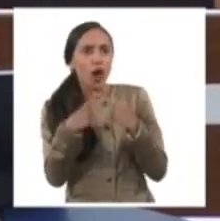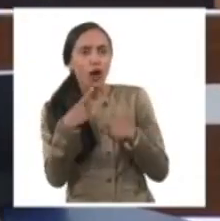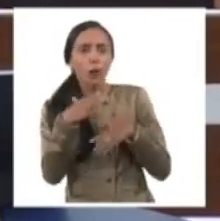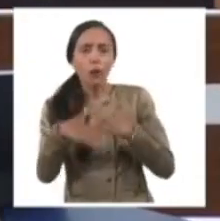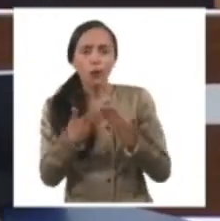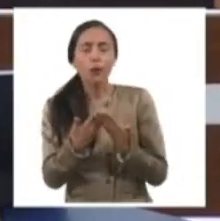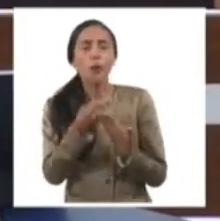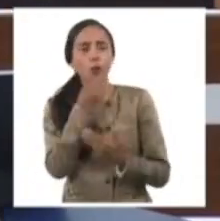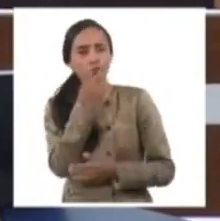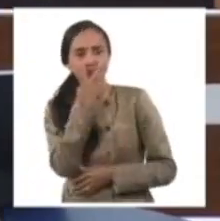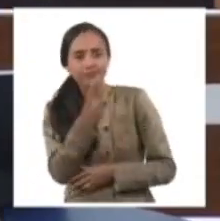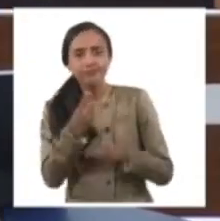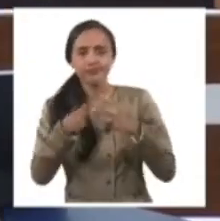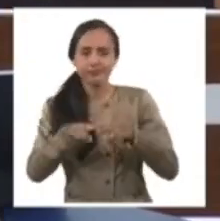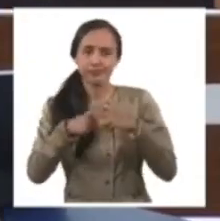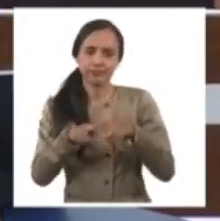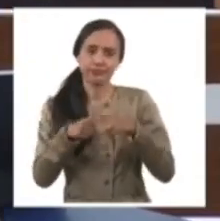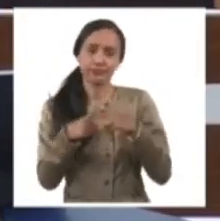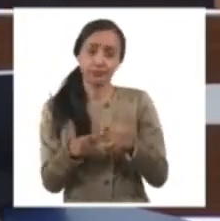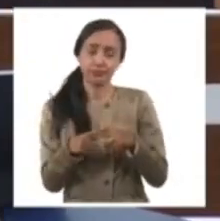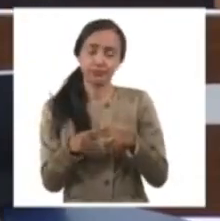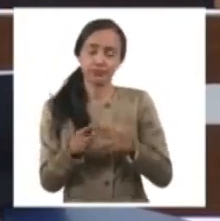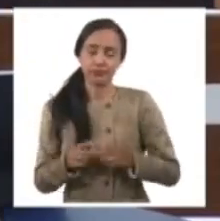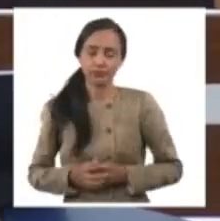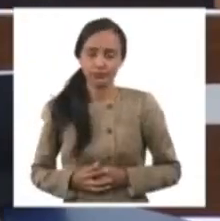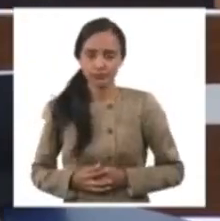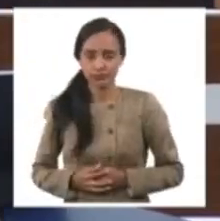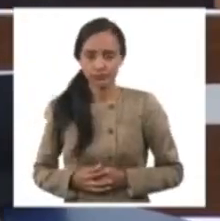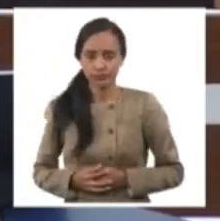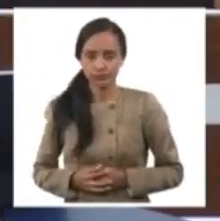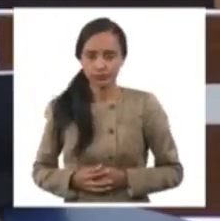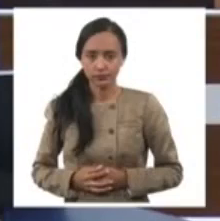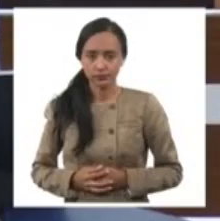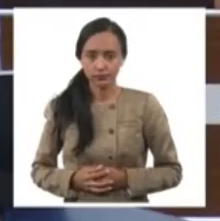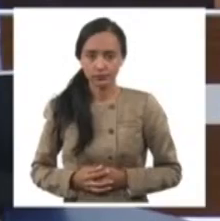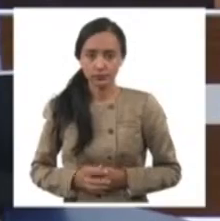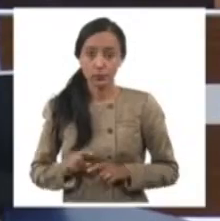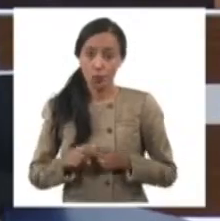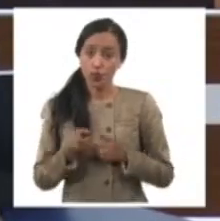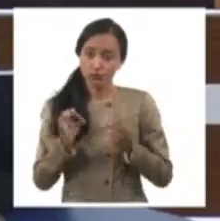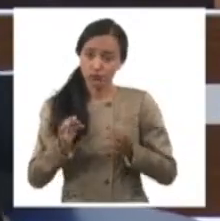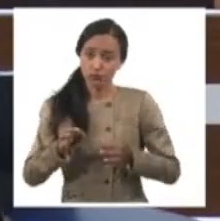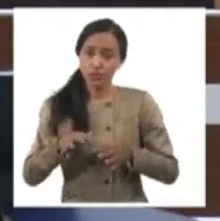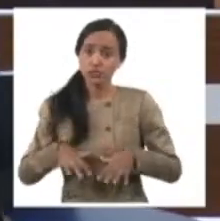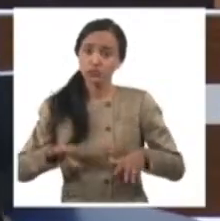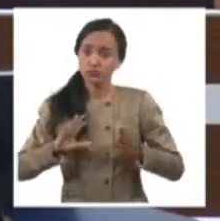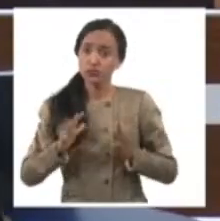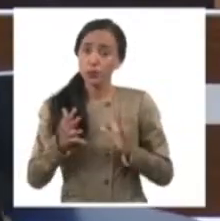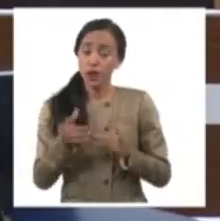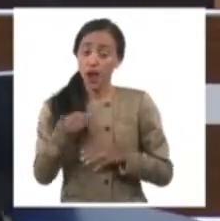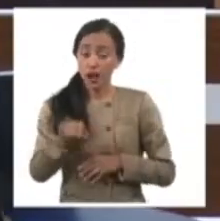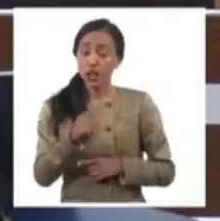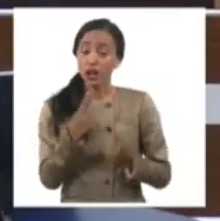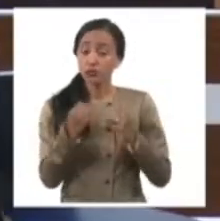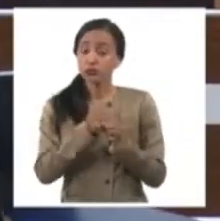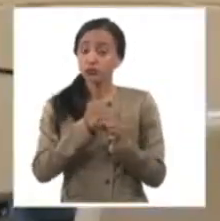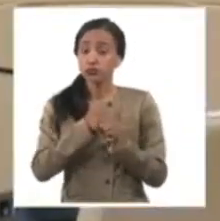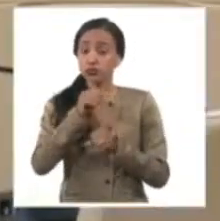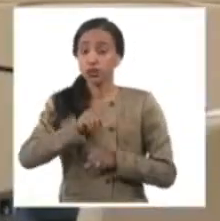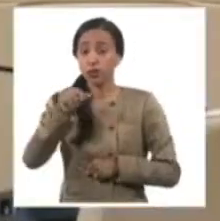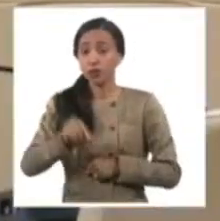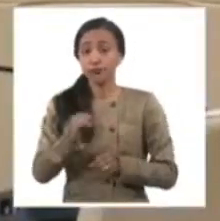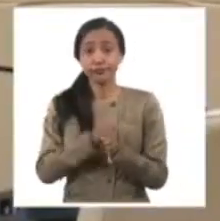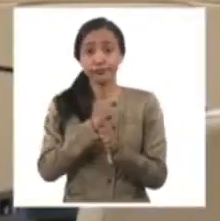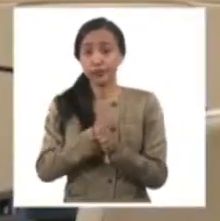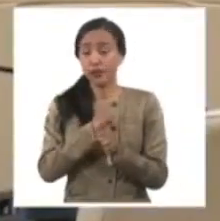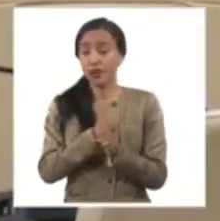o atenuar cualquiera de las situaciones complejas que se están viviendo. Aquí hay trabajadores que están